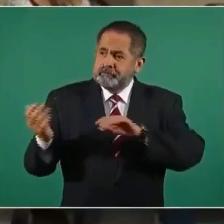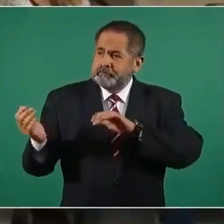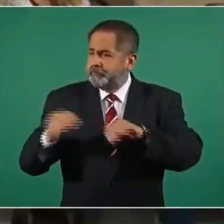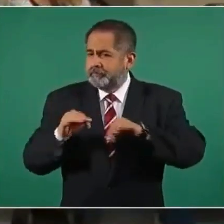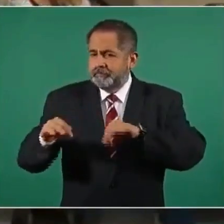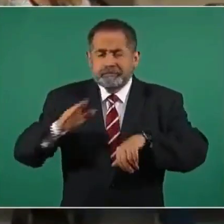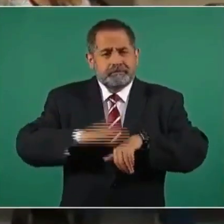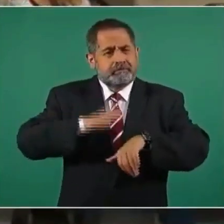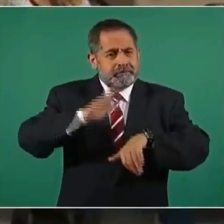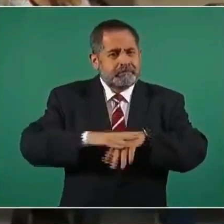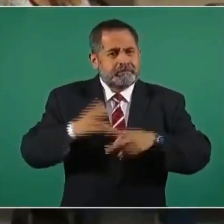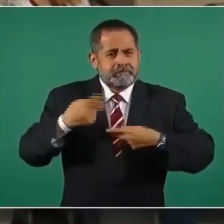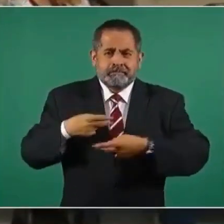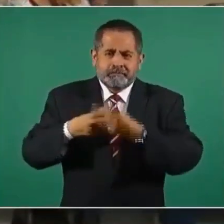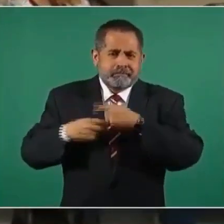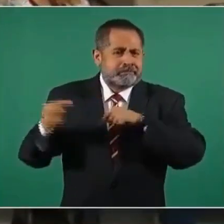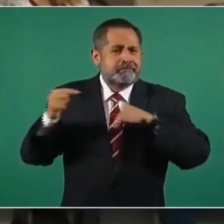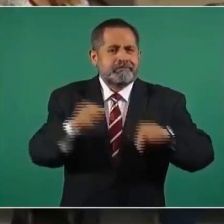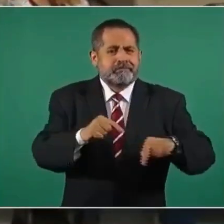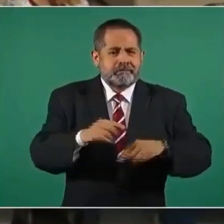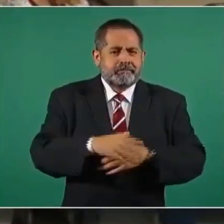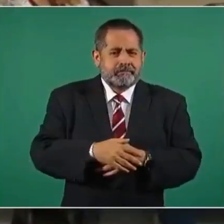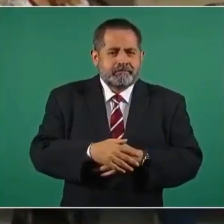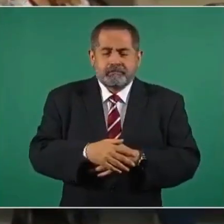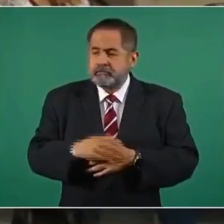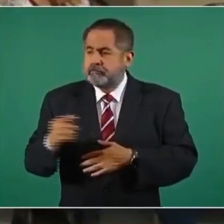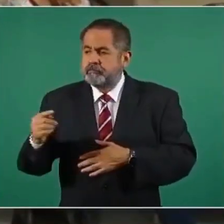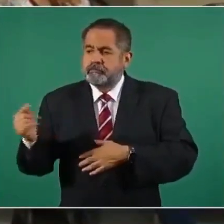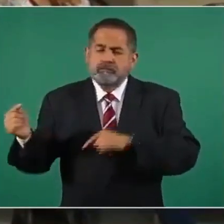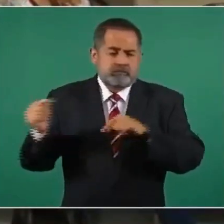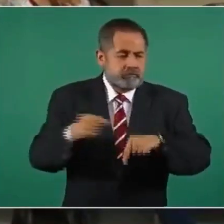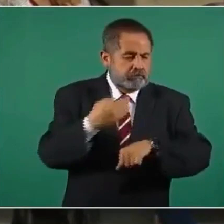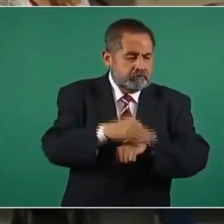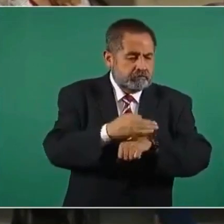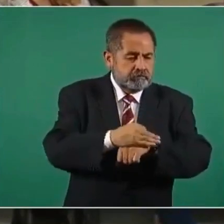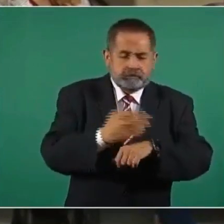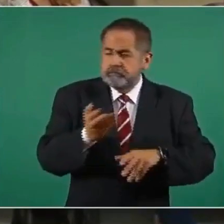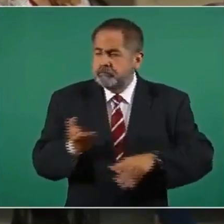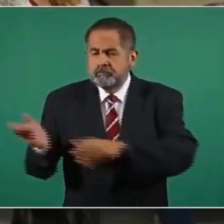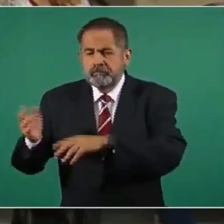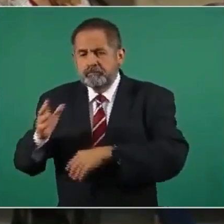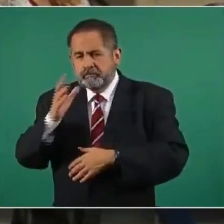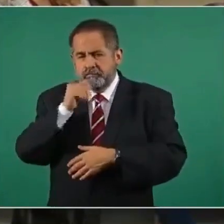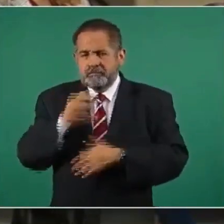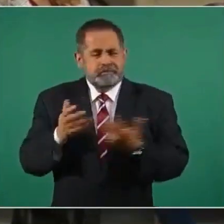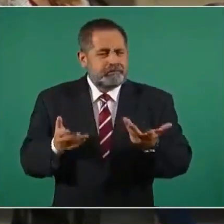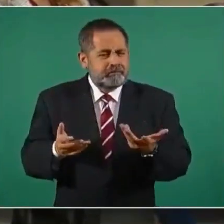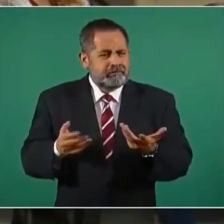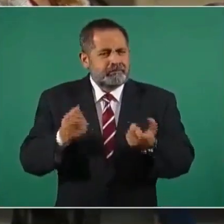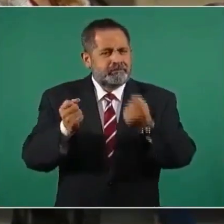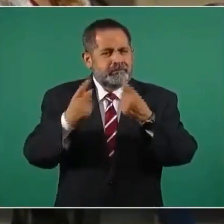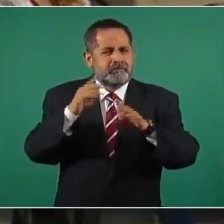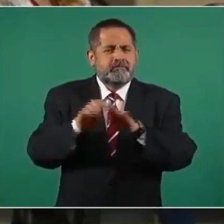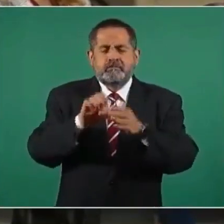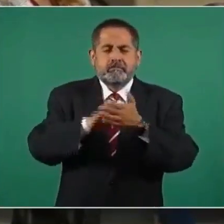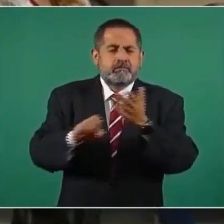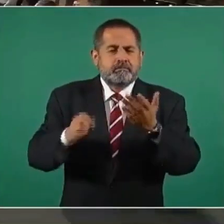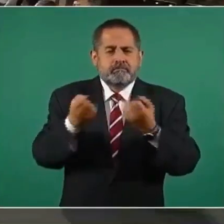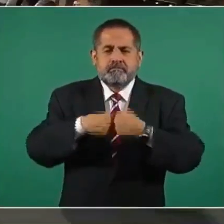mayor demanda de personal que no pueden mantener todo el año. Entonces no puede haber esa flexibilidad un poco, sobre todo en el Seguro